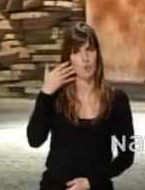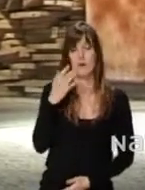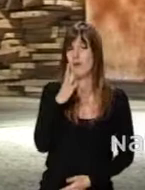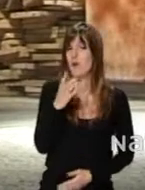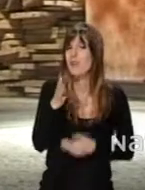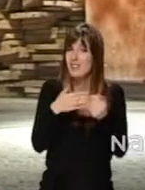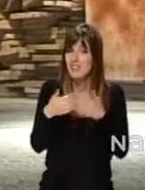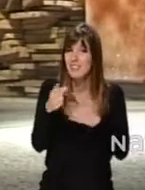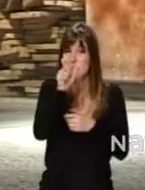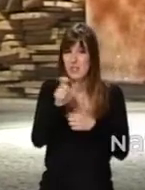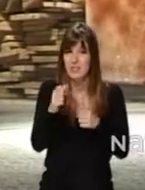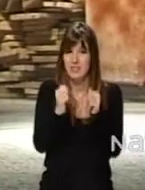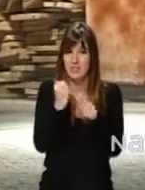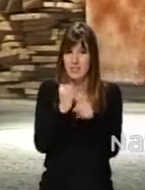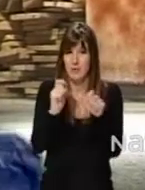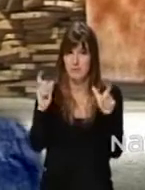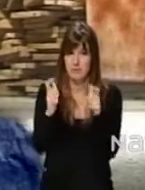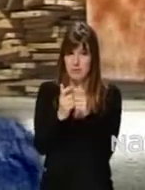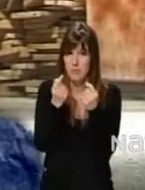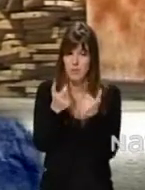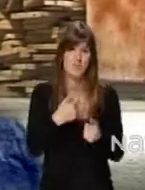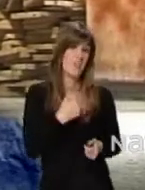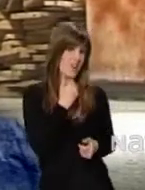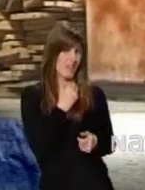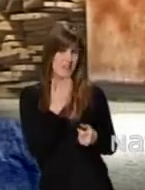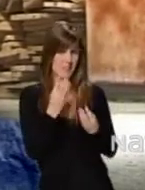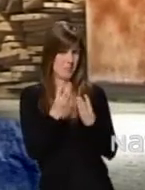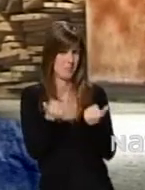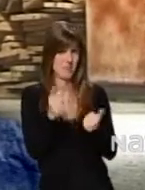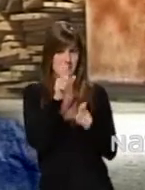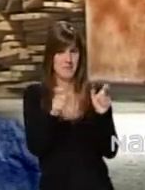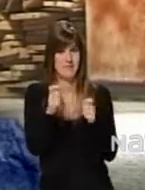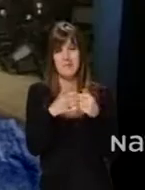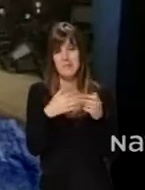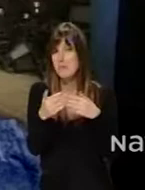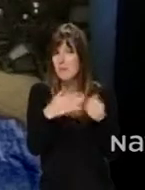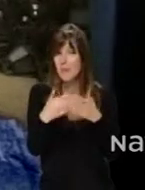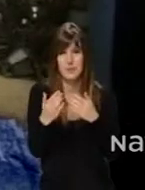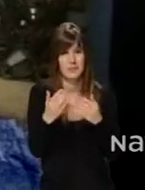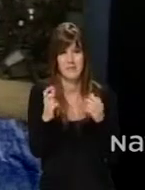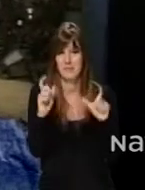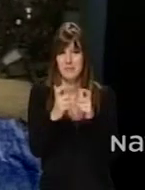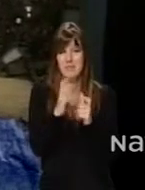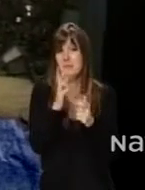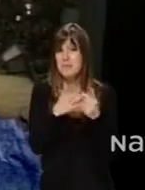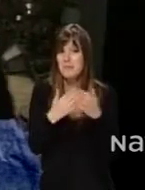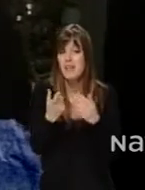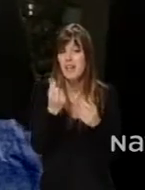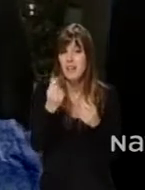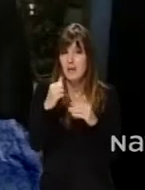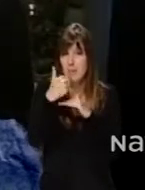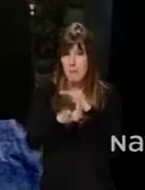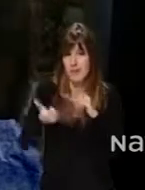muy pocos artesanos. No, ya no quedará casi nada. Porque la artesanía no da. Para vivir no